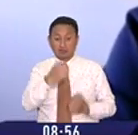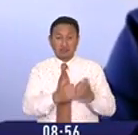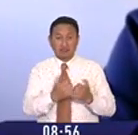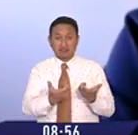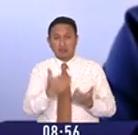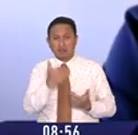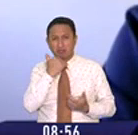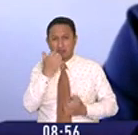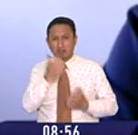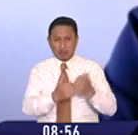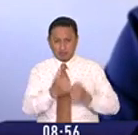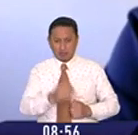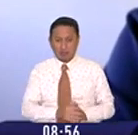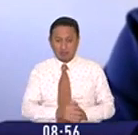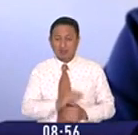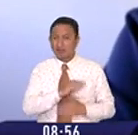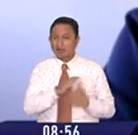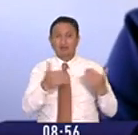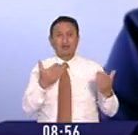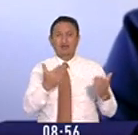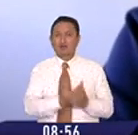muy grave, creo que todos